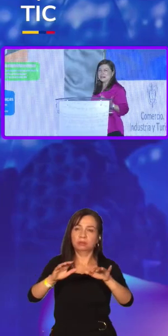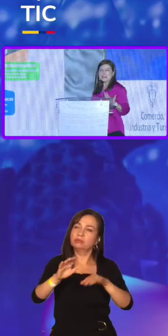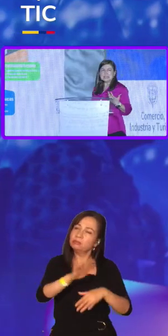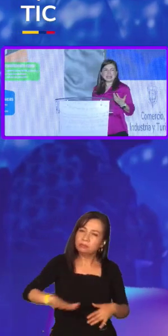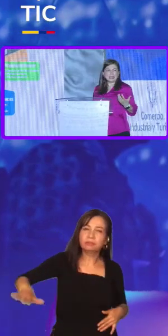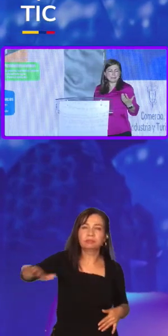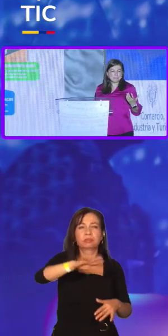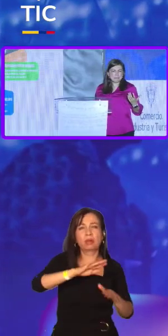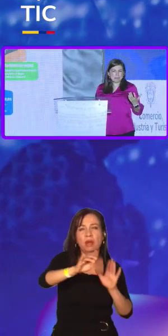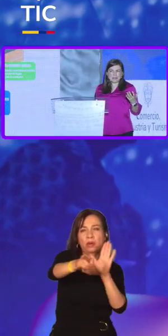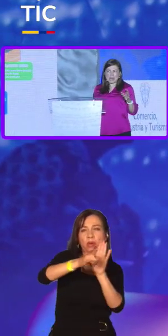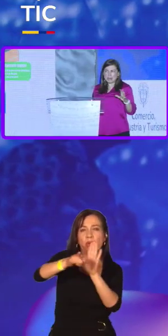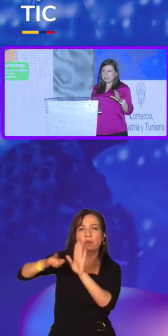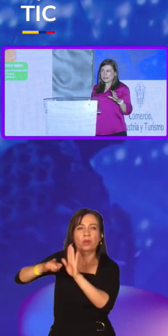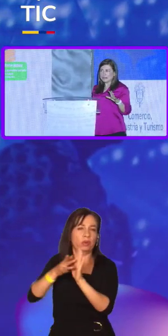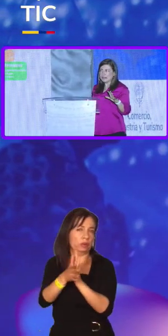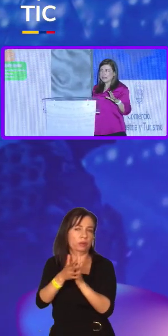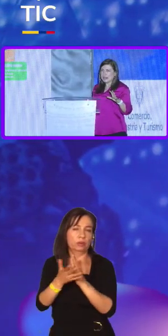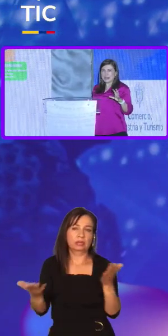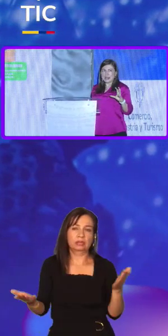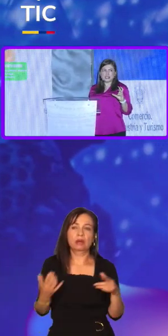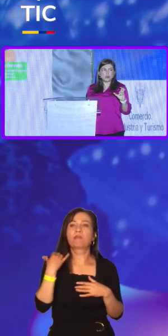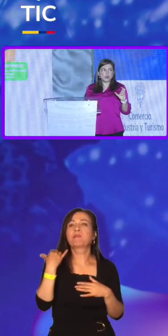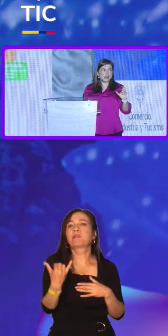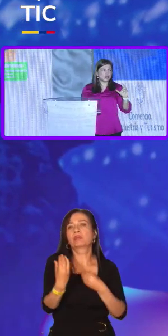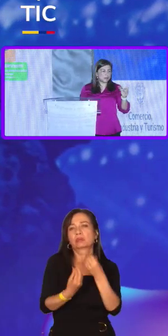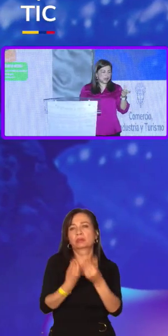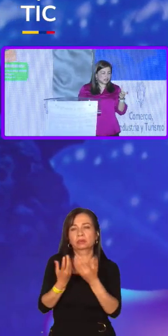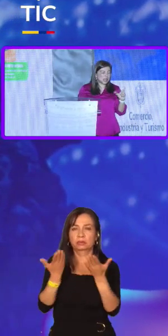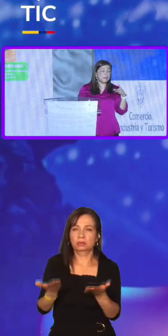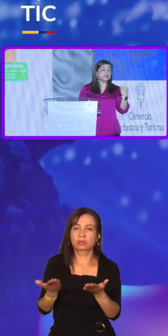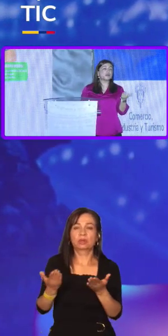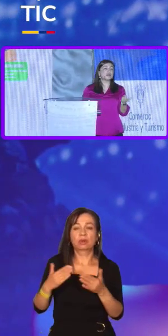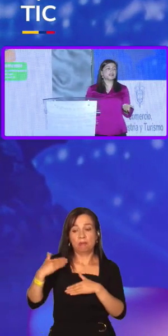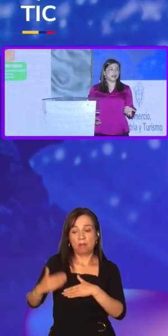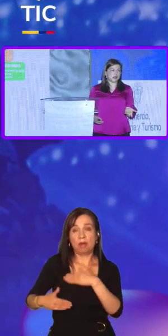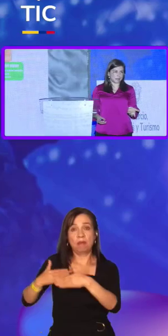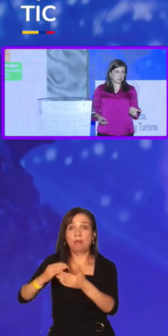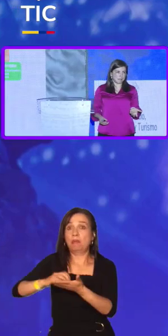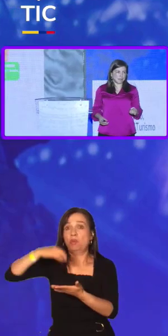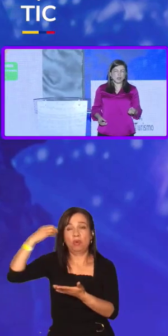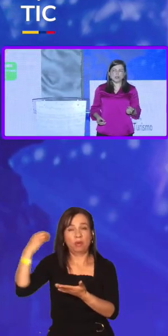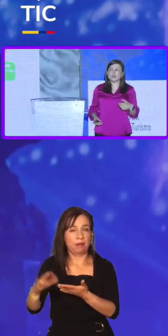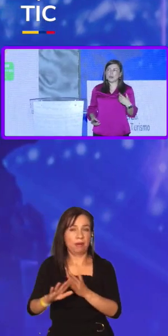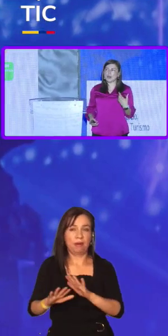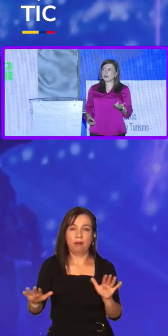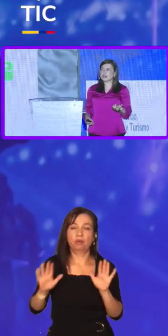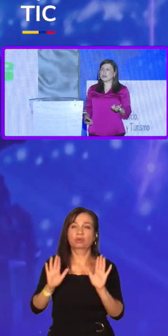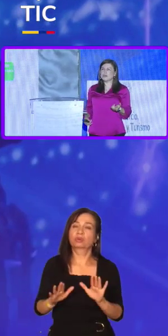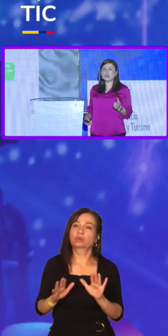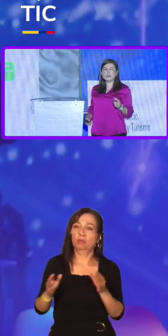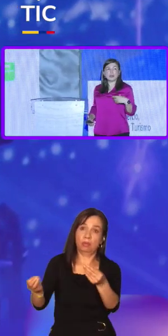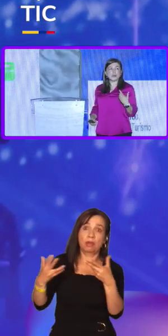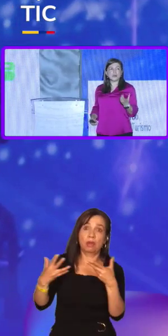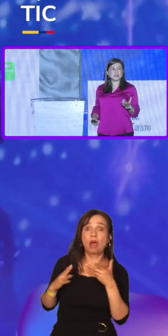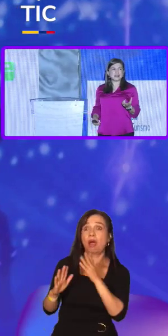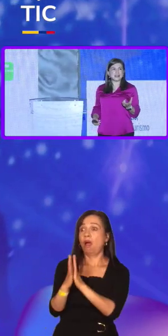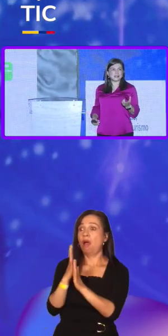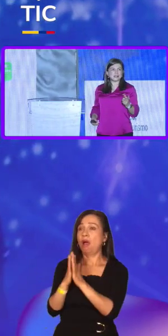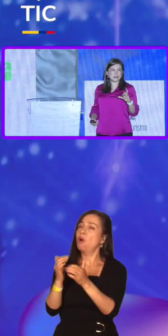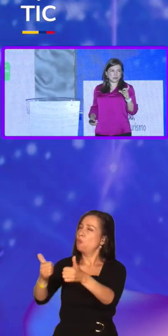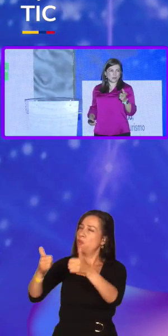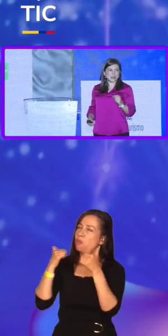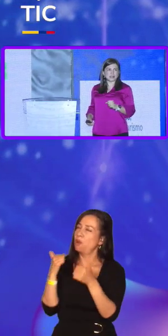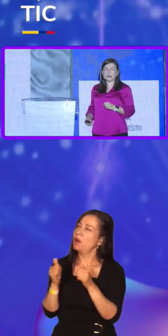territorio. Entonces, aquí realmente es uno de los pasos que más cuesta dar. Nos puede aportar mucho,